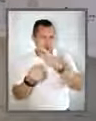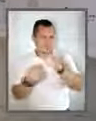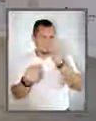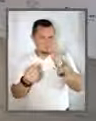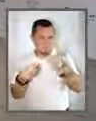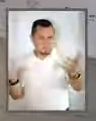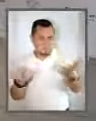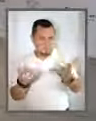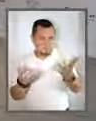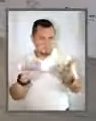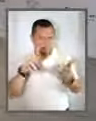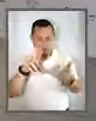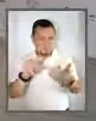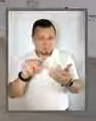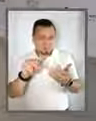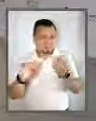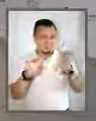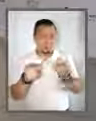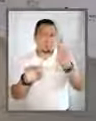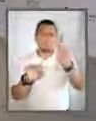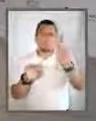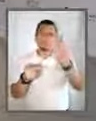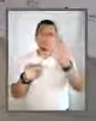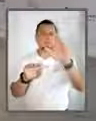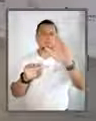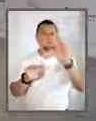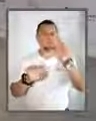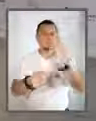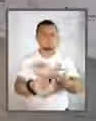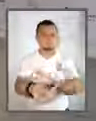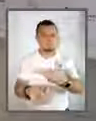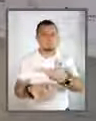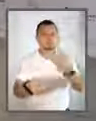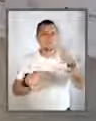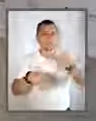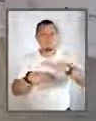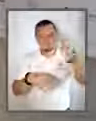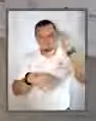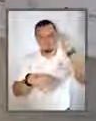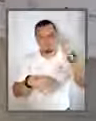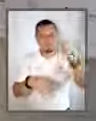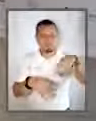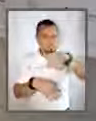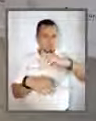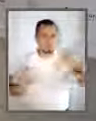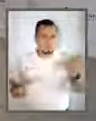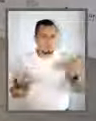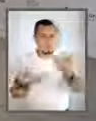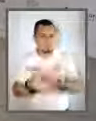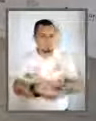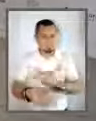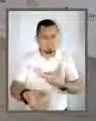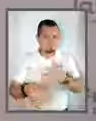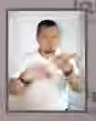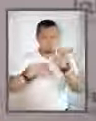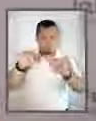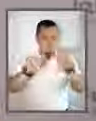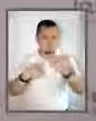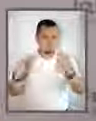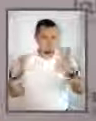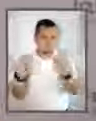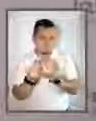era una prueba no rápida, era una prueba de PCR, que era la que estamos haciendo nosotros en el laboratorio